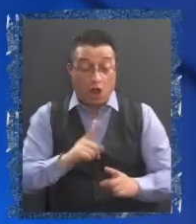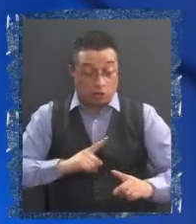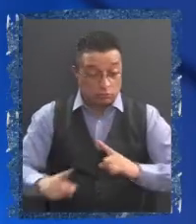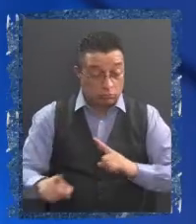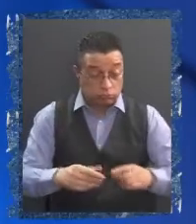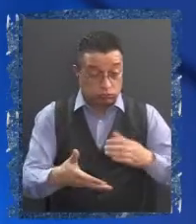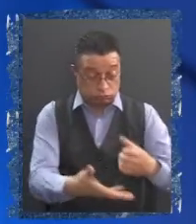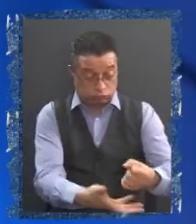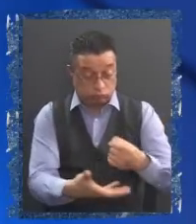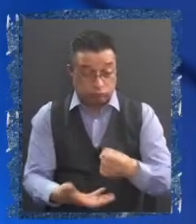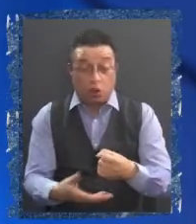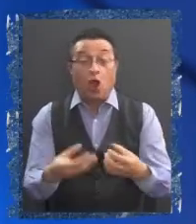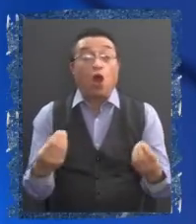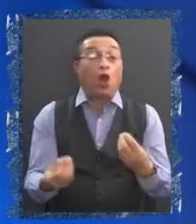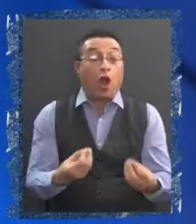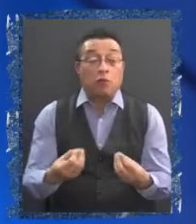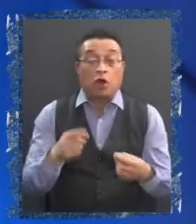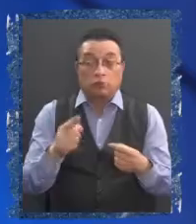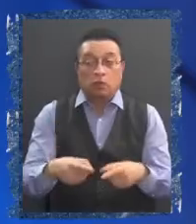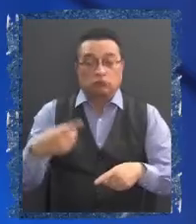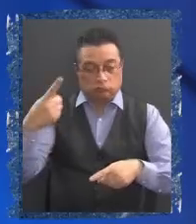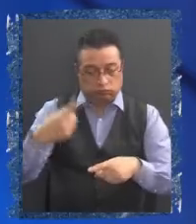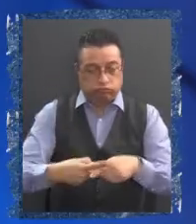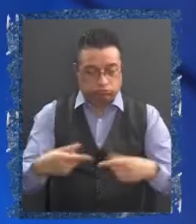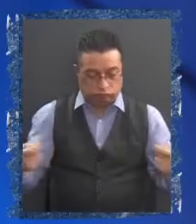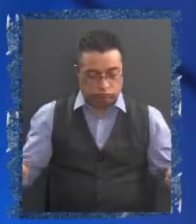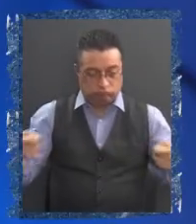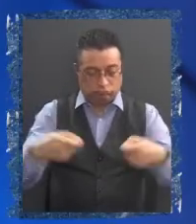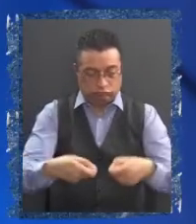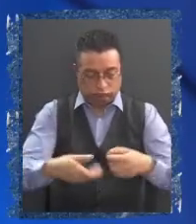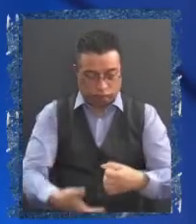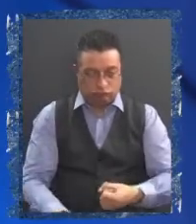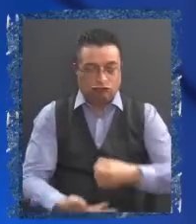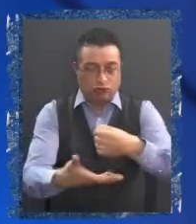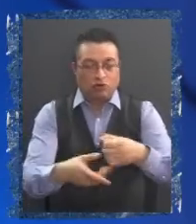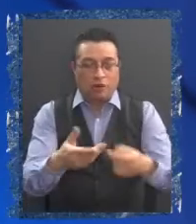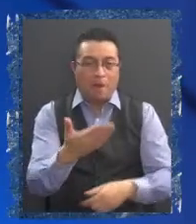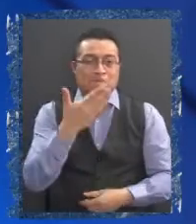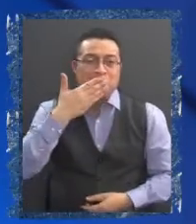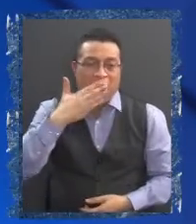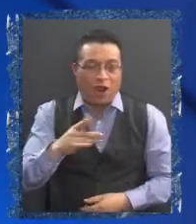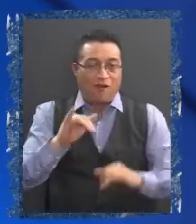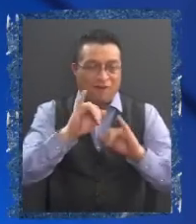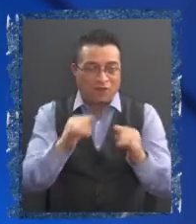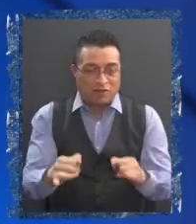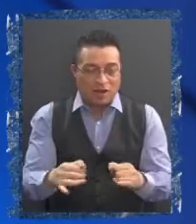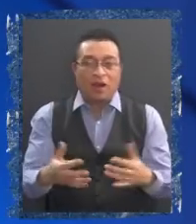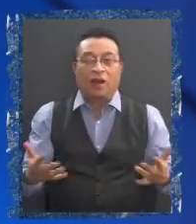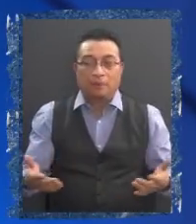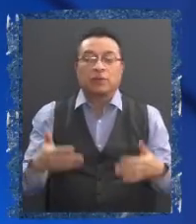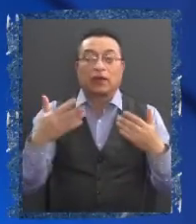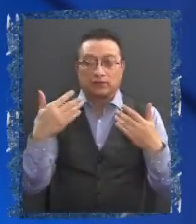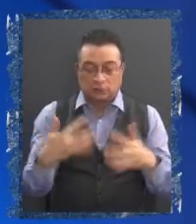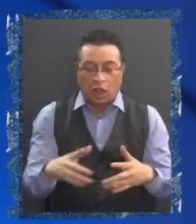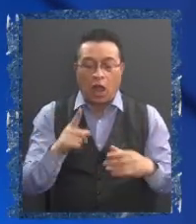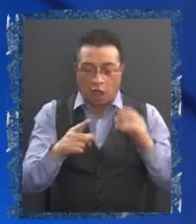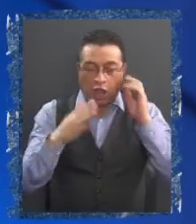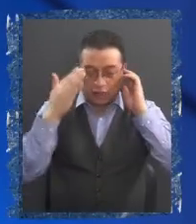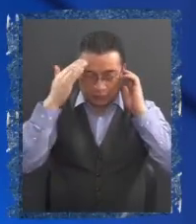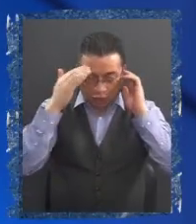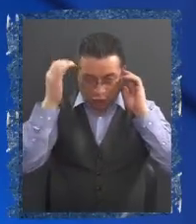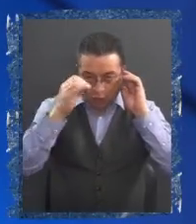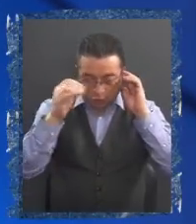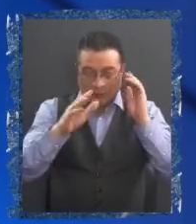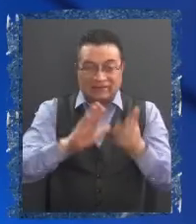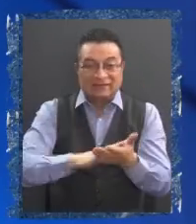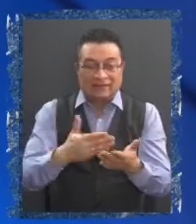recursos son justamente la mancomunación de fondos. Entonces, ya hay una postura desde salud pública. Bueno,